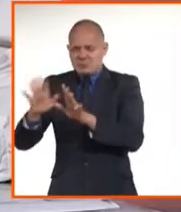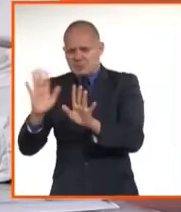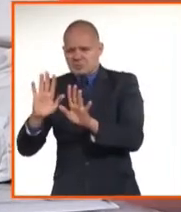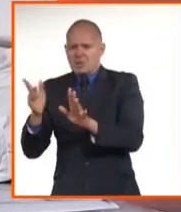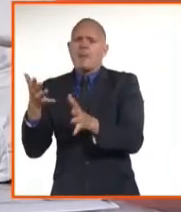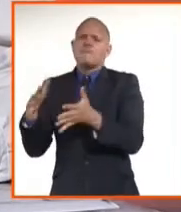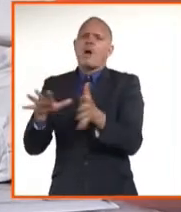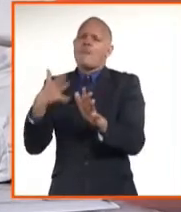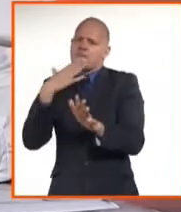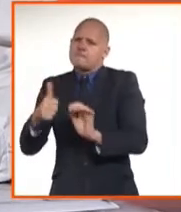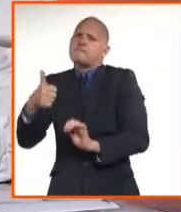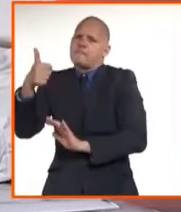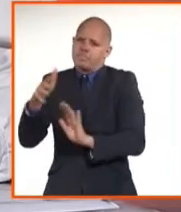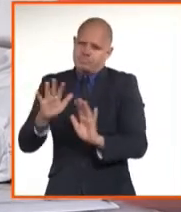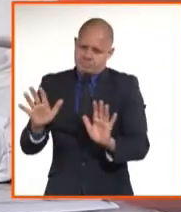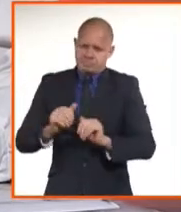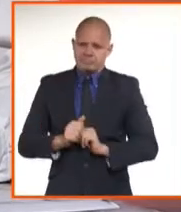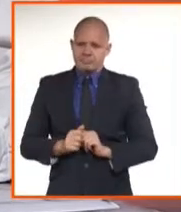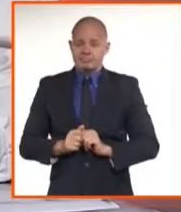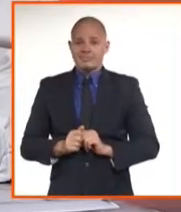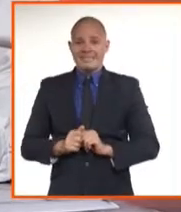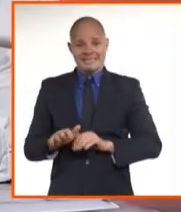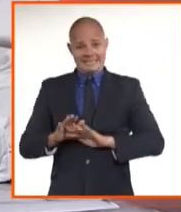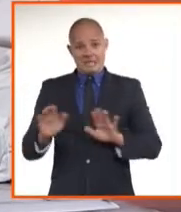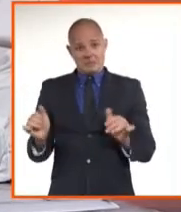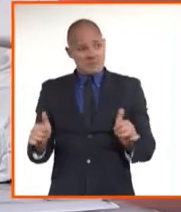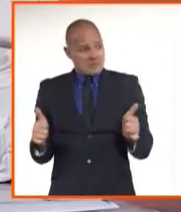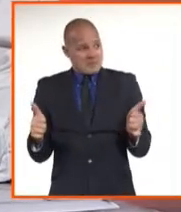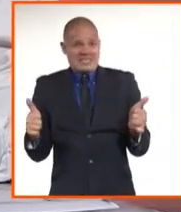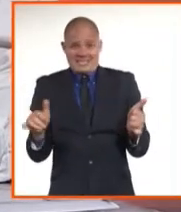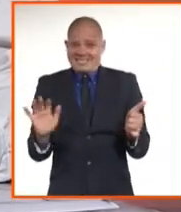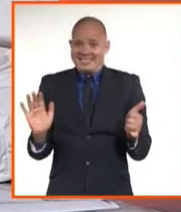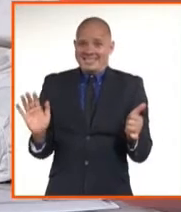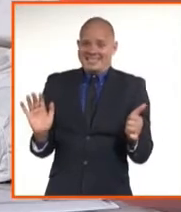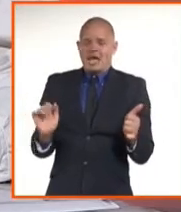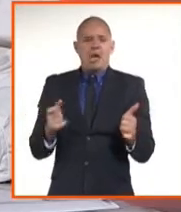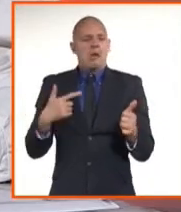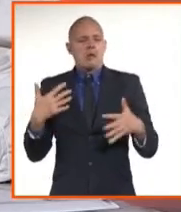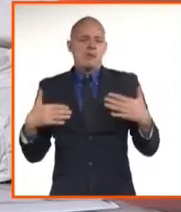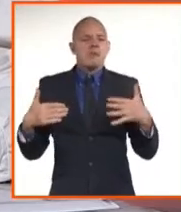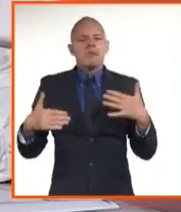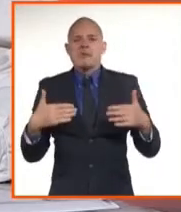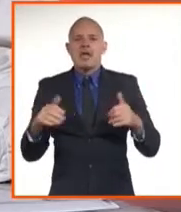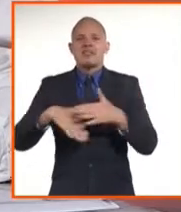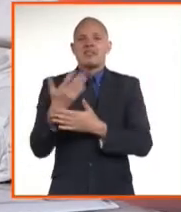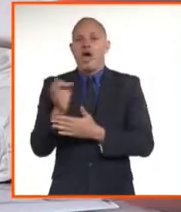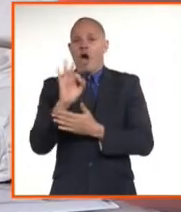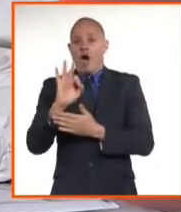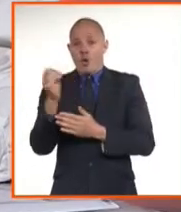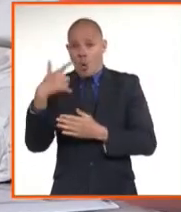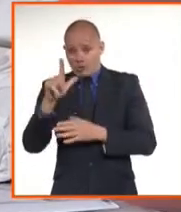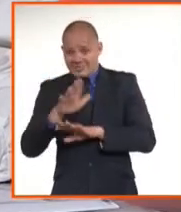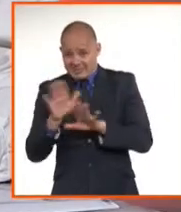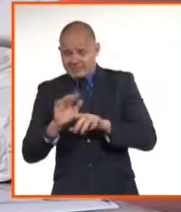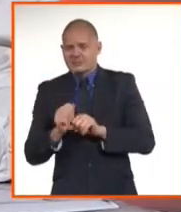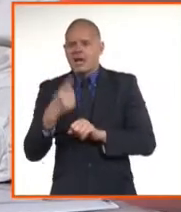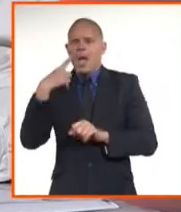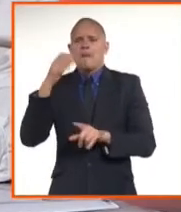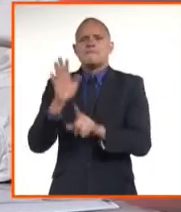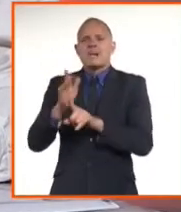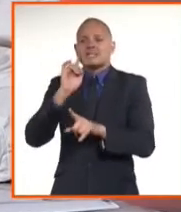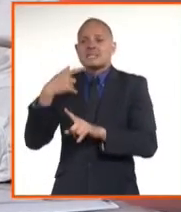fuera de servicio. Decir que el 8 de julio, ya en un proceso de ajustes y pruebas finales, para